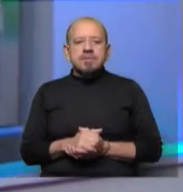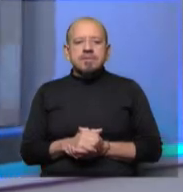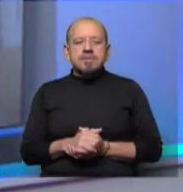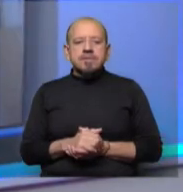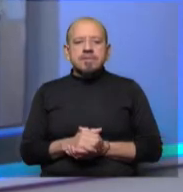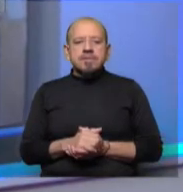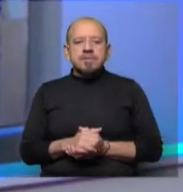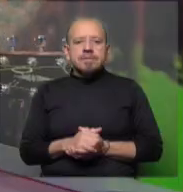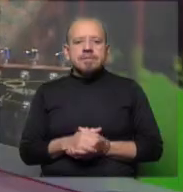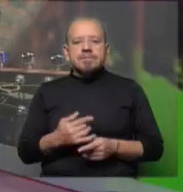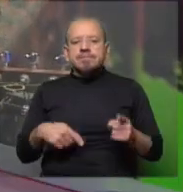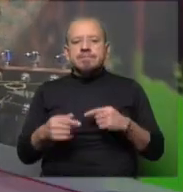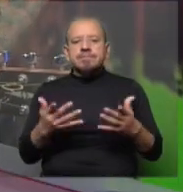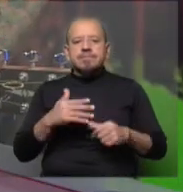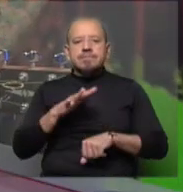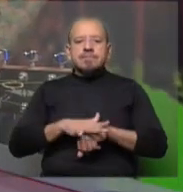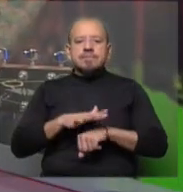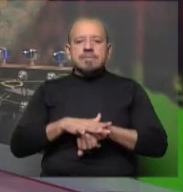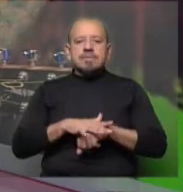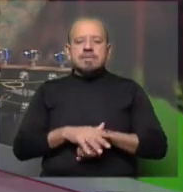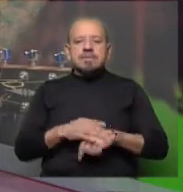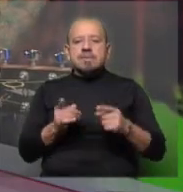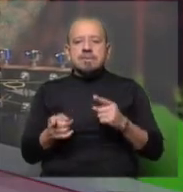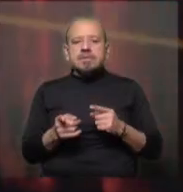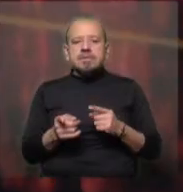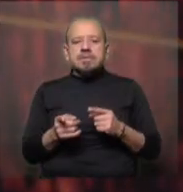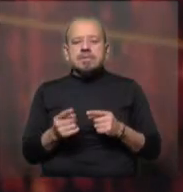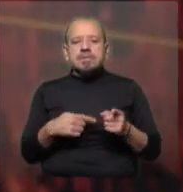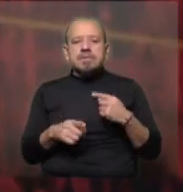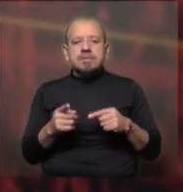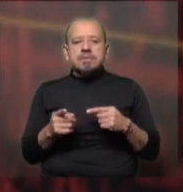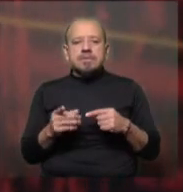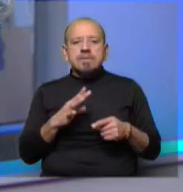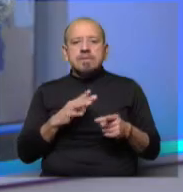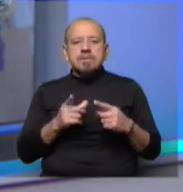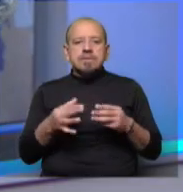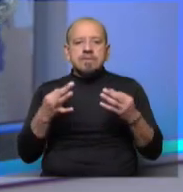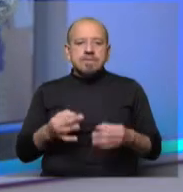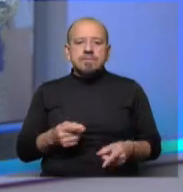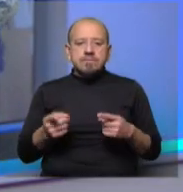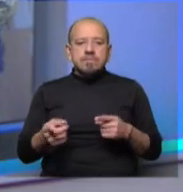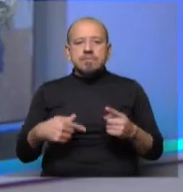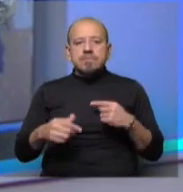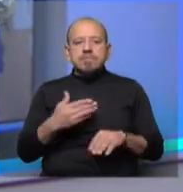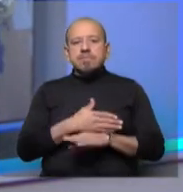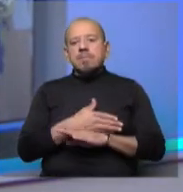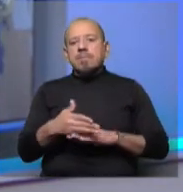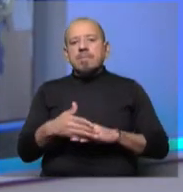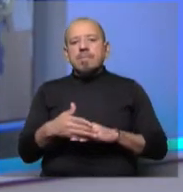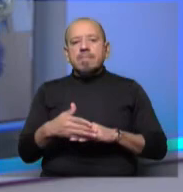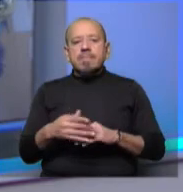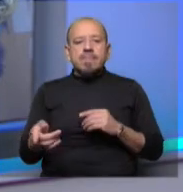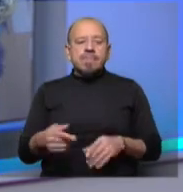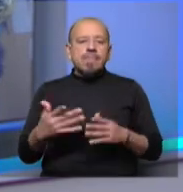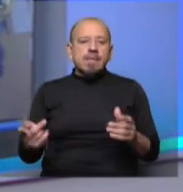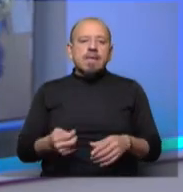chiquilines, está en un momento hermoso. Hoy estábamos diciendo medio en chiste, pero también tiene algo de verdad, que lo que queda de la mitad del año para adelante, están en casi todos